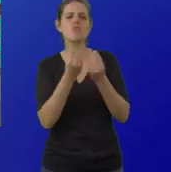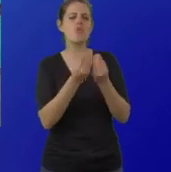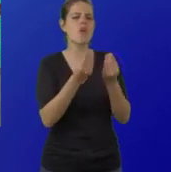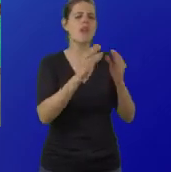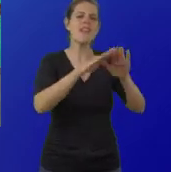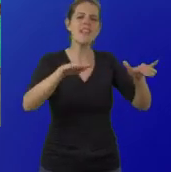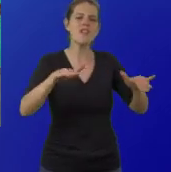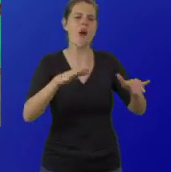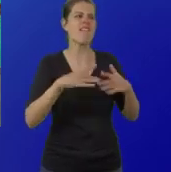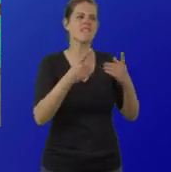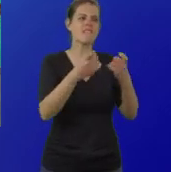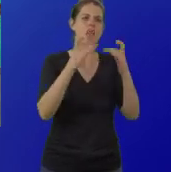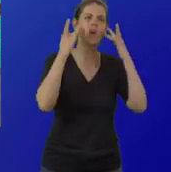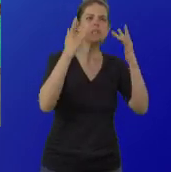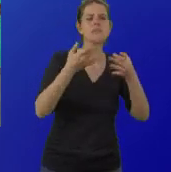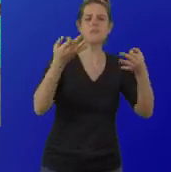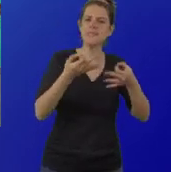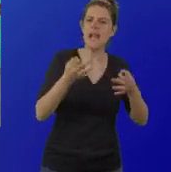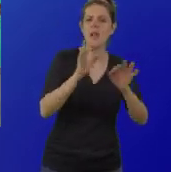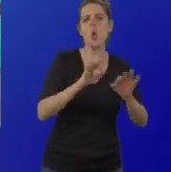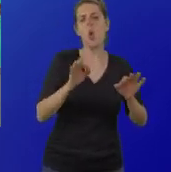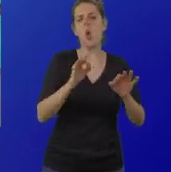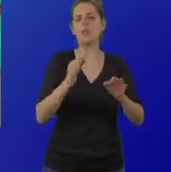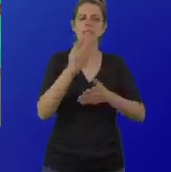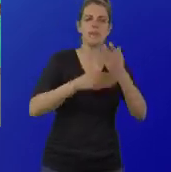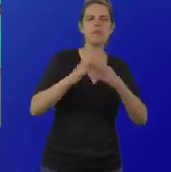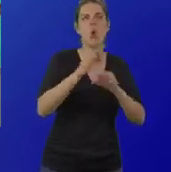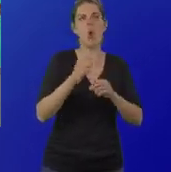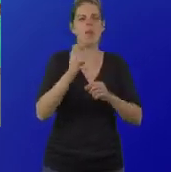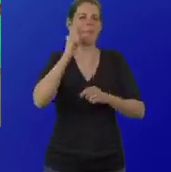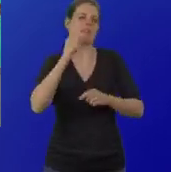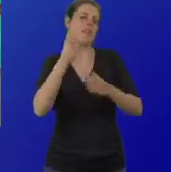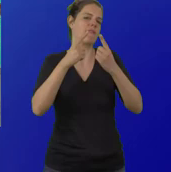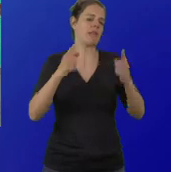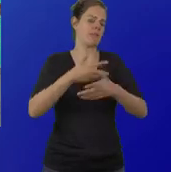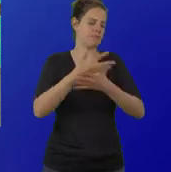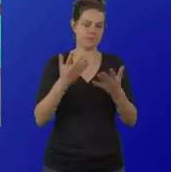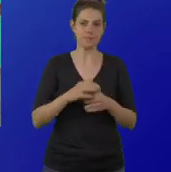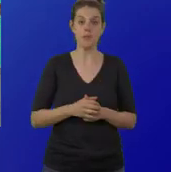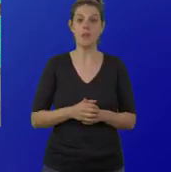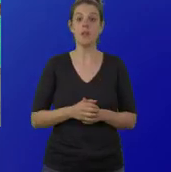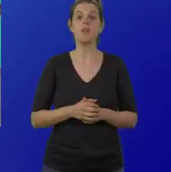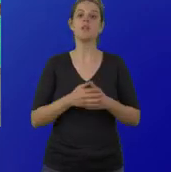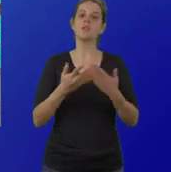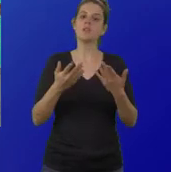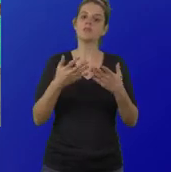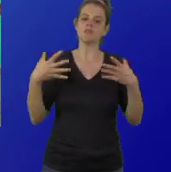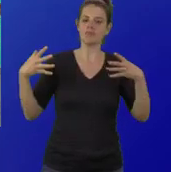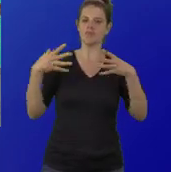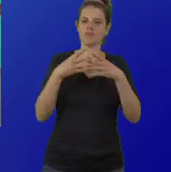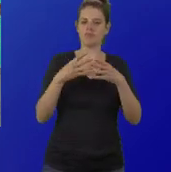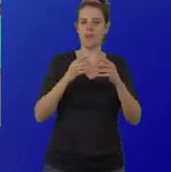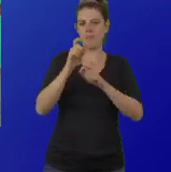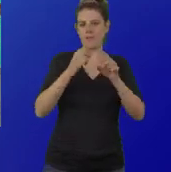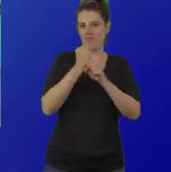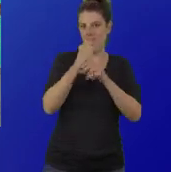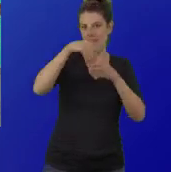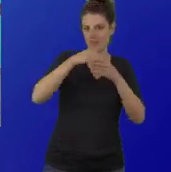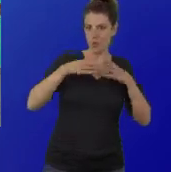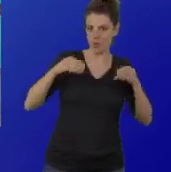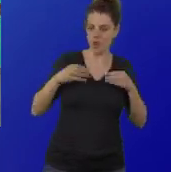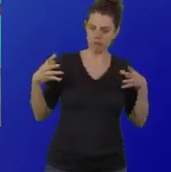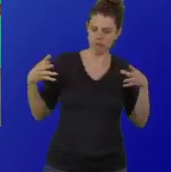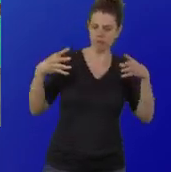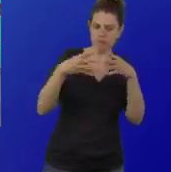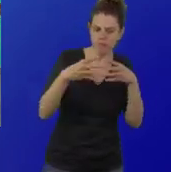con necesidades educativas especiales o con capacidades diferentes o como los quieran llamar. Y nos juntamos con el colectivo en el día a día y